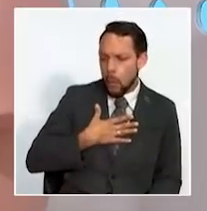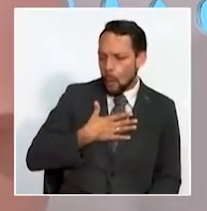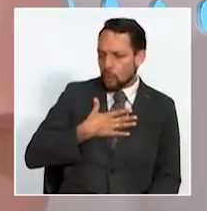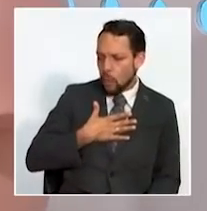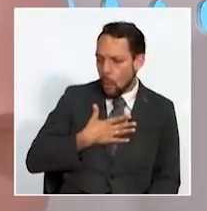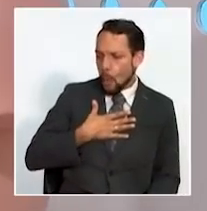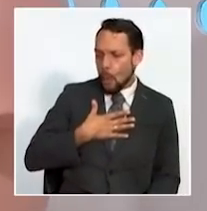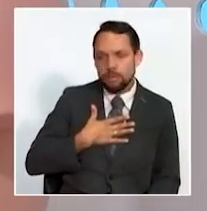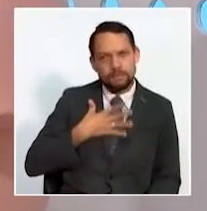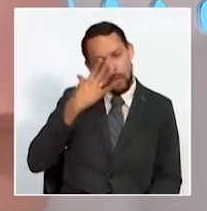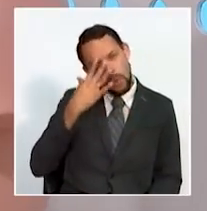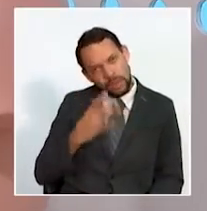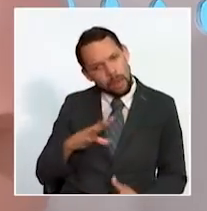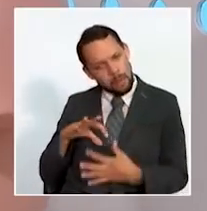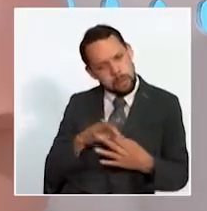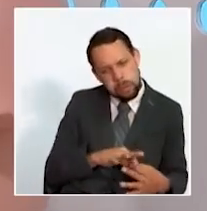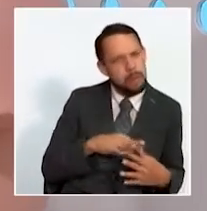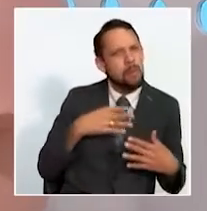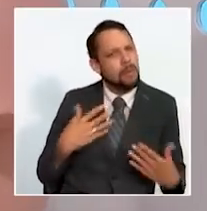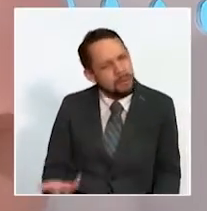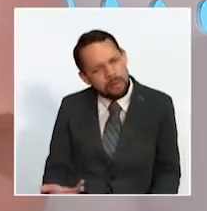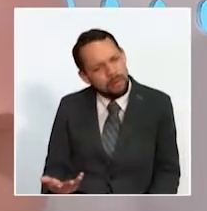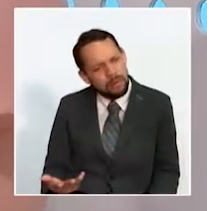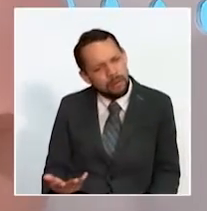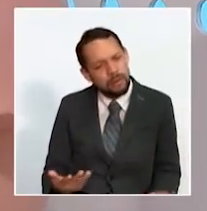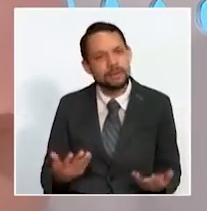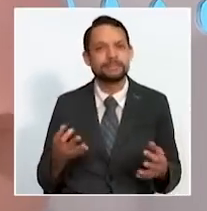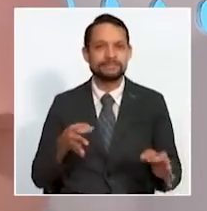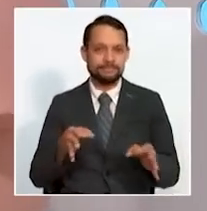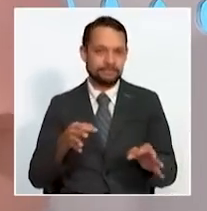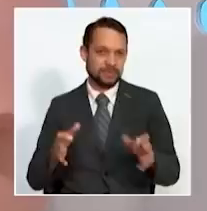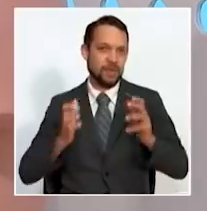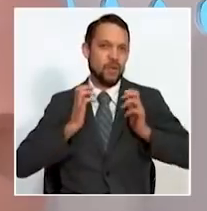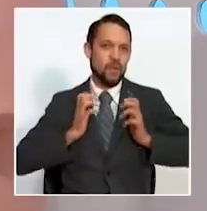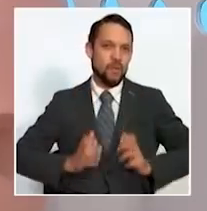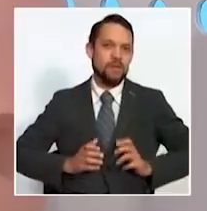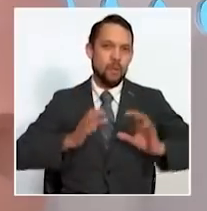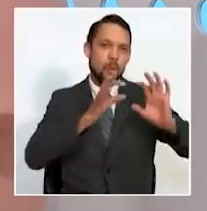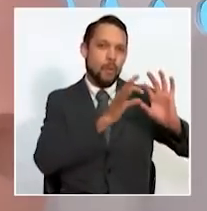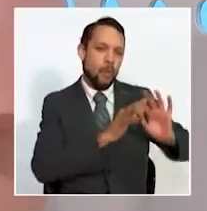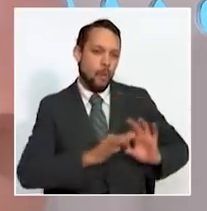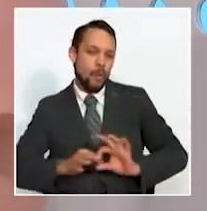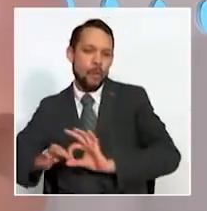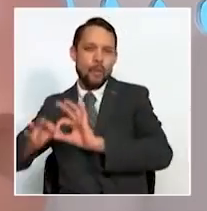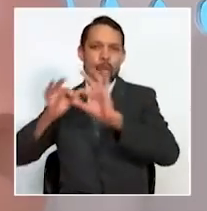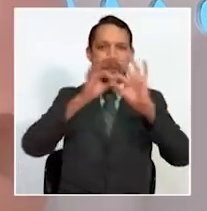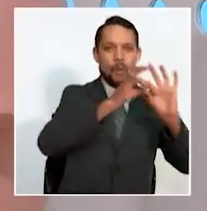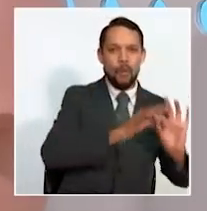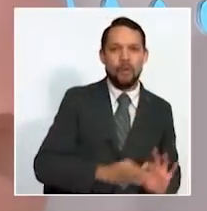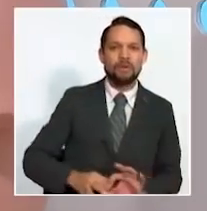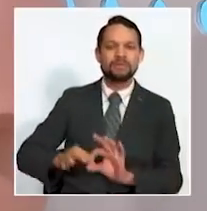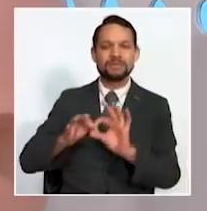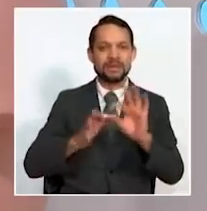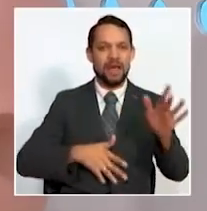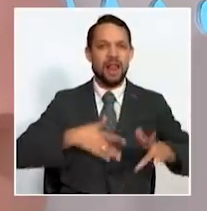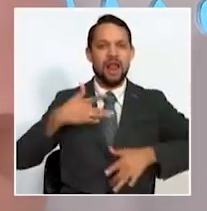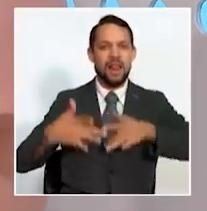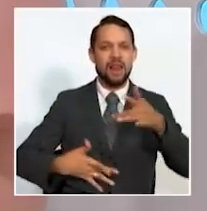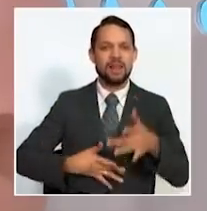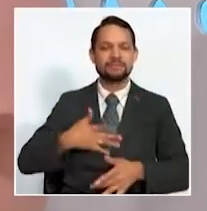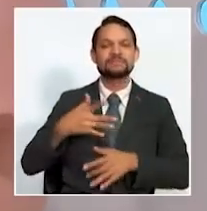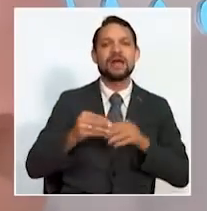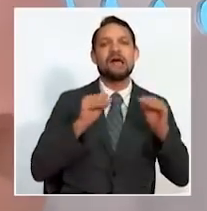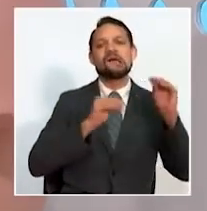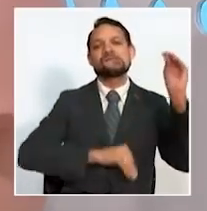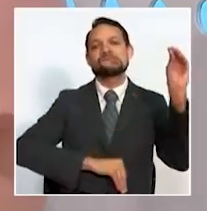los problemas dermatológicos? Porque nuestro cuerpo está unido de tal forma que expresa todo lo que tiene.